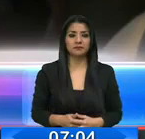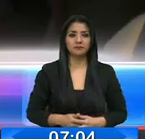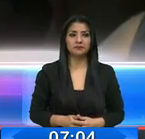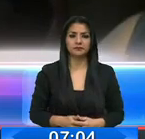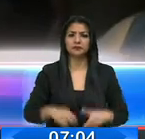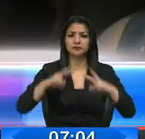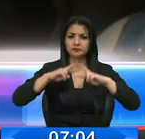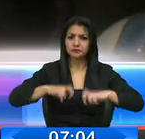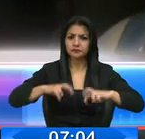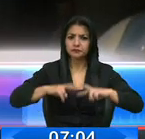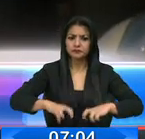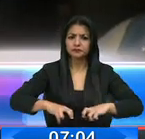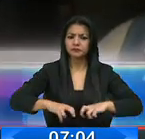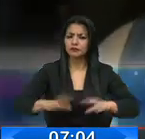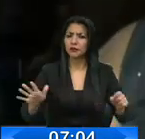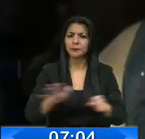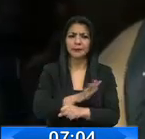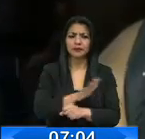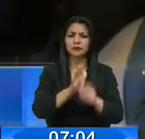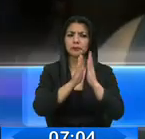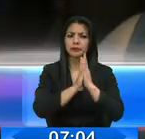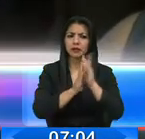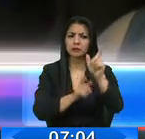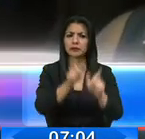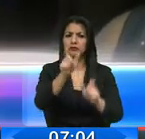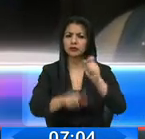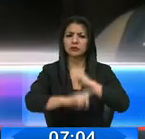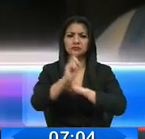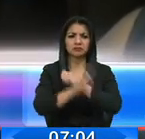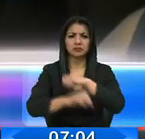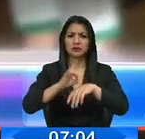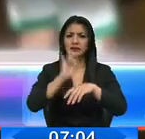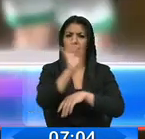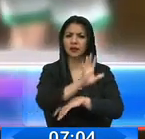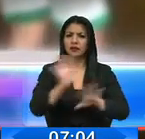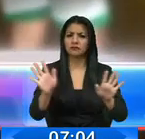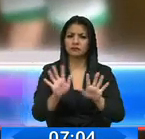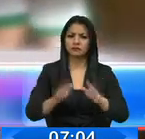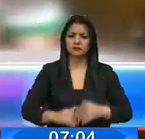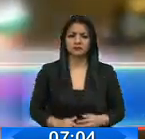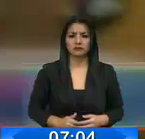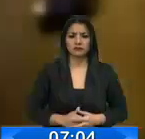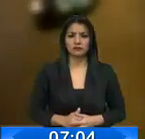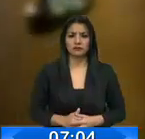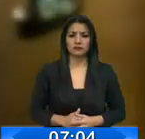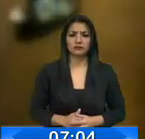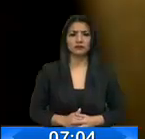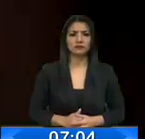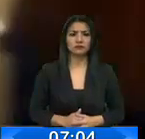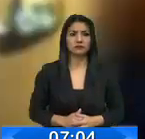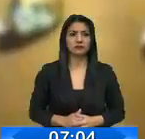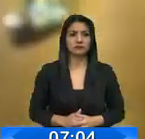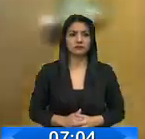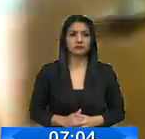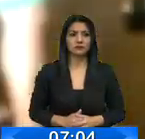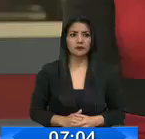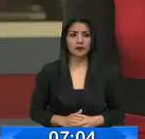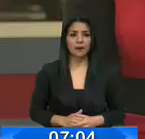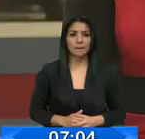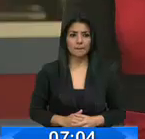investigue y queremos justicia, que se haga justicia a esto, que no quede en una impunidad. Informó Adriana Peralta.